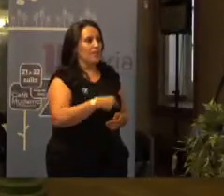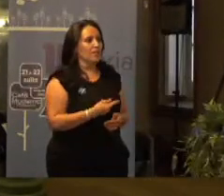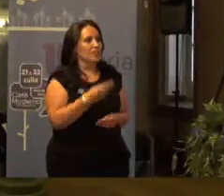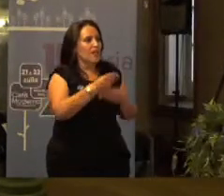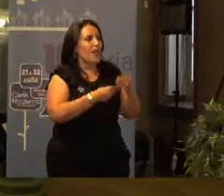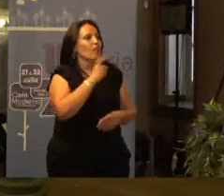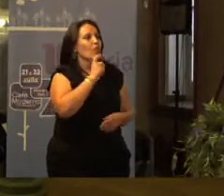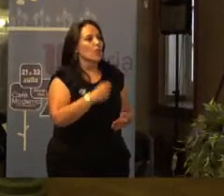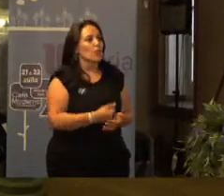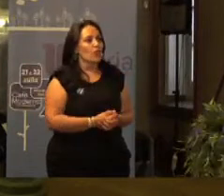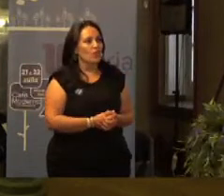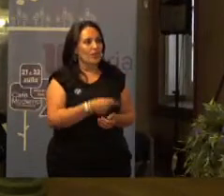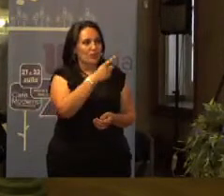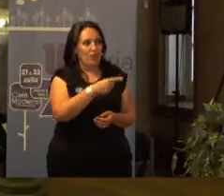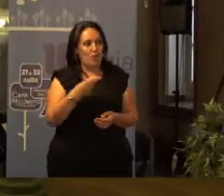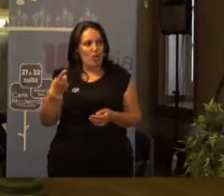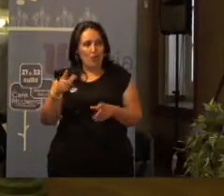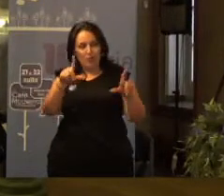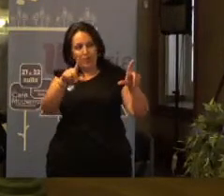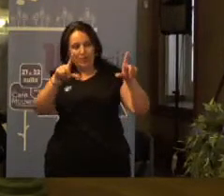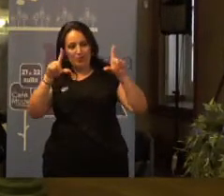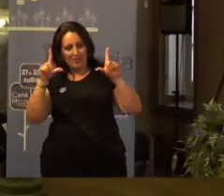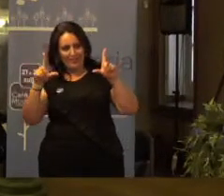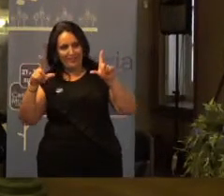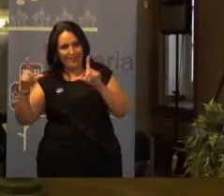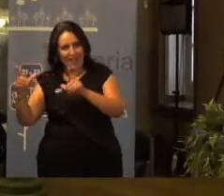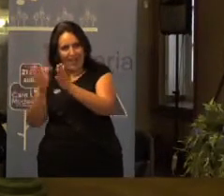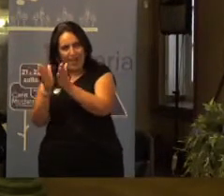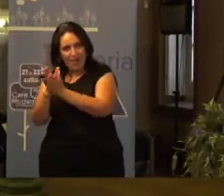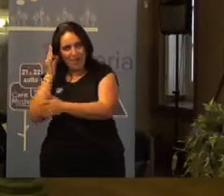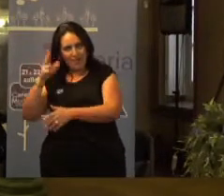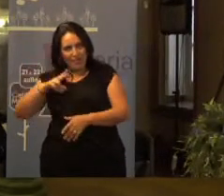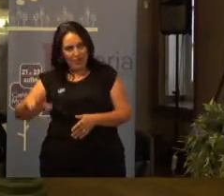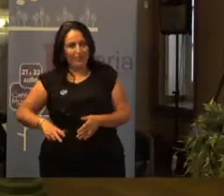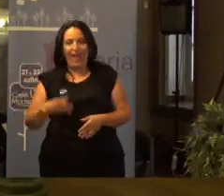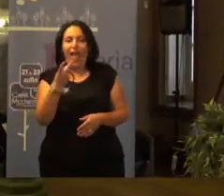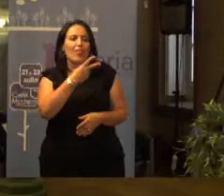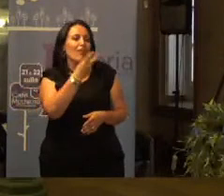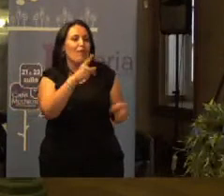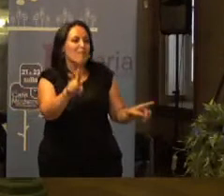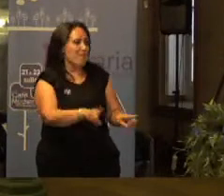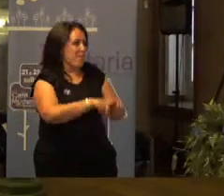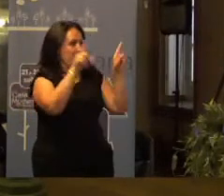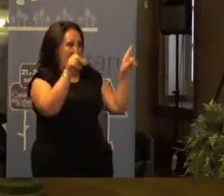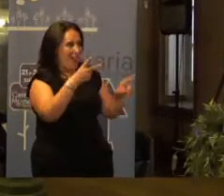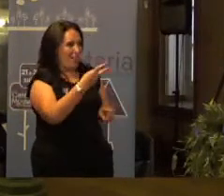Eu contaba co que aquí a protagonista do diálogo fose a Joana, que si venden de a Galiza Sur, como